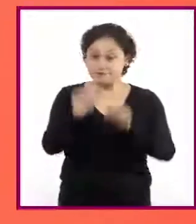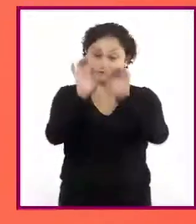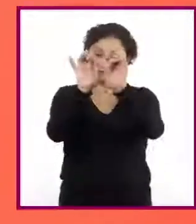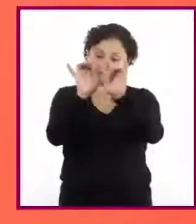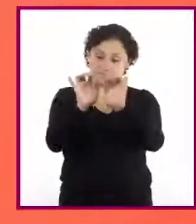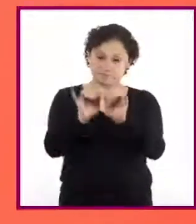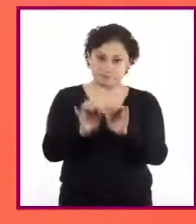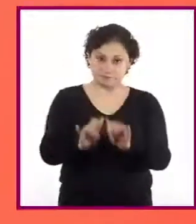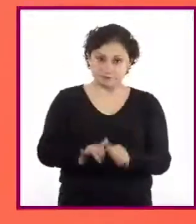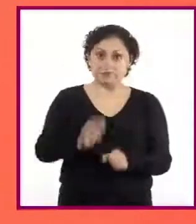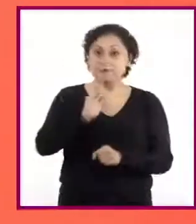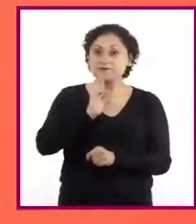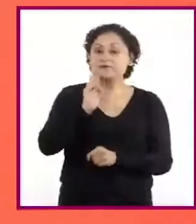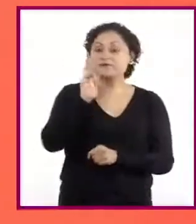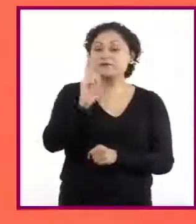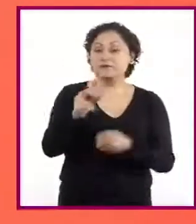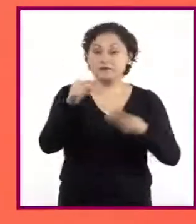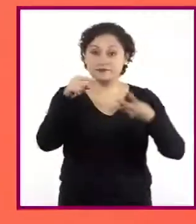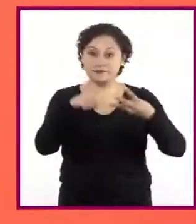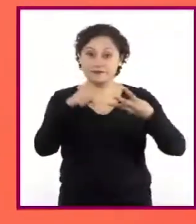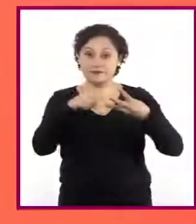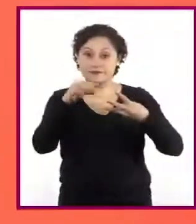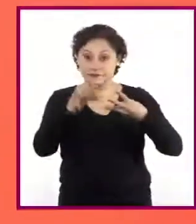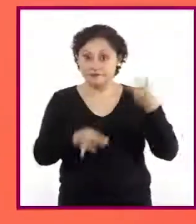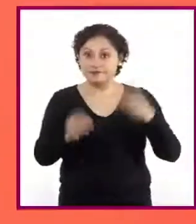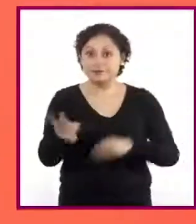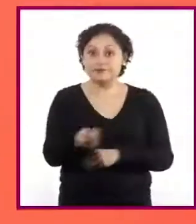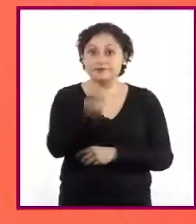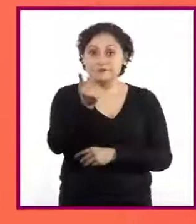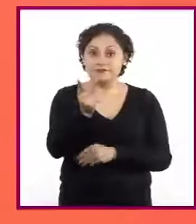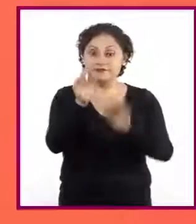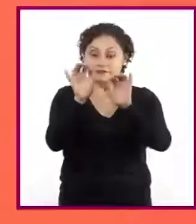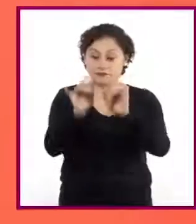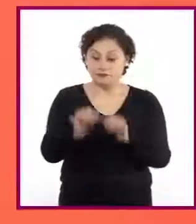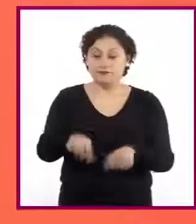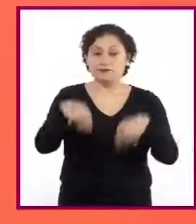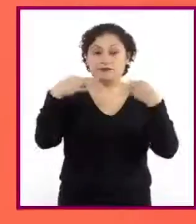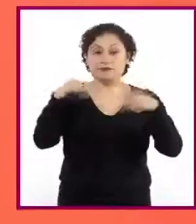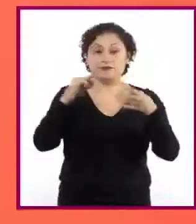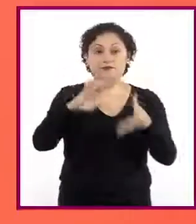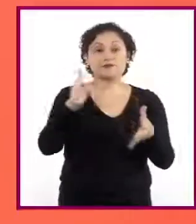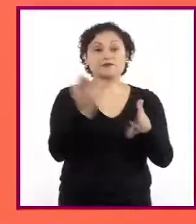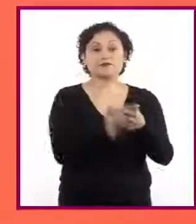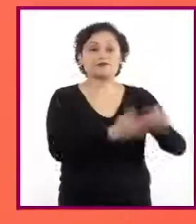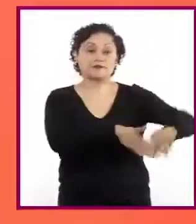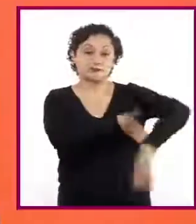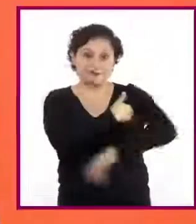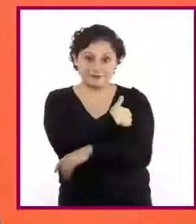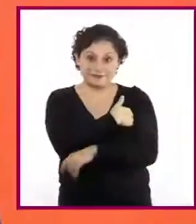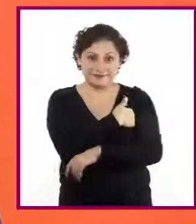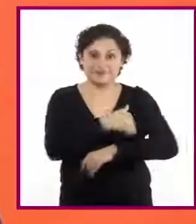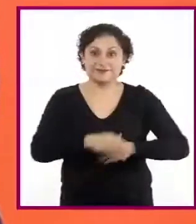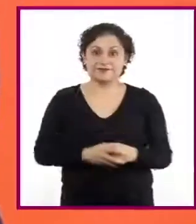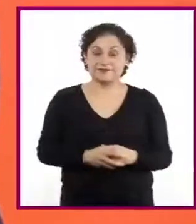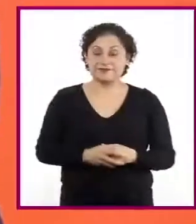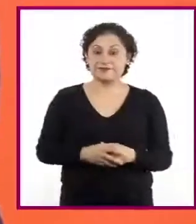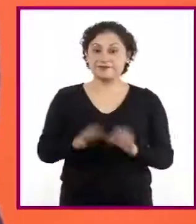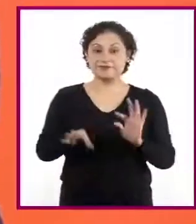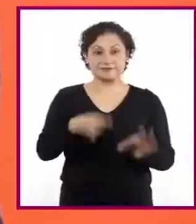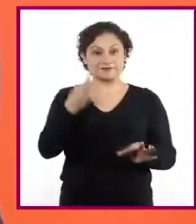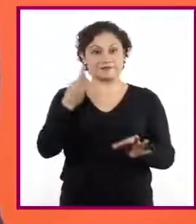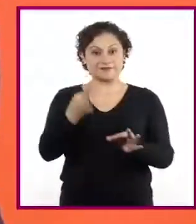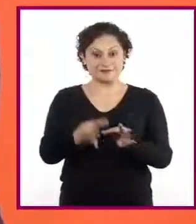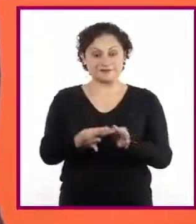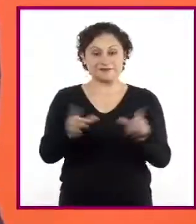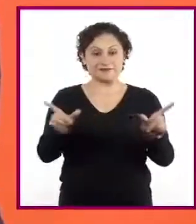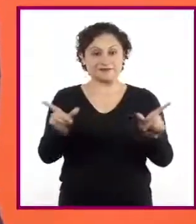en respuesta a la última pregunta que hicimos y guárdenla al terminar en su carpeta de experiencias. Ha llegado el momento de dar